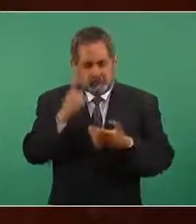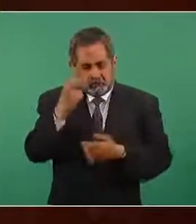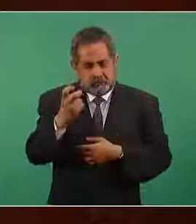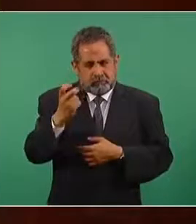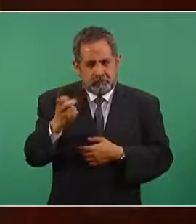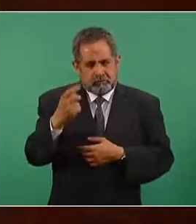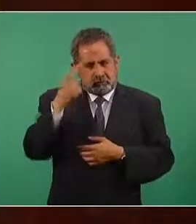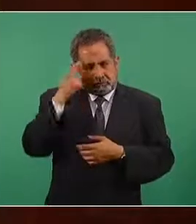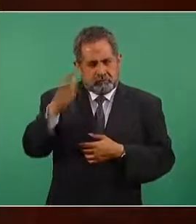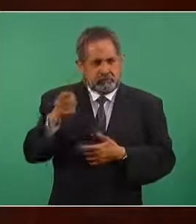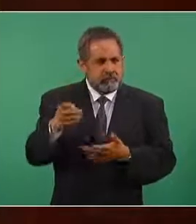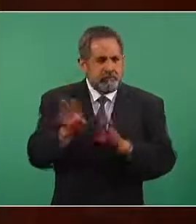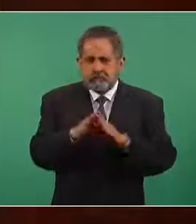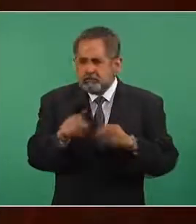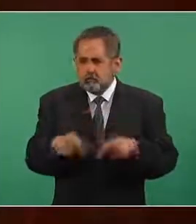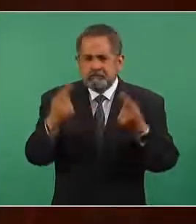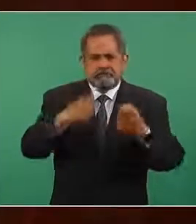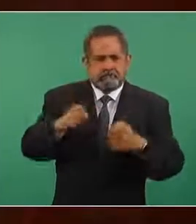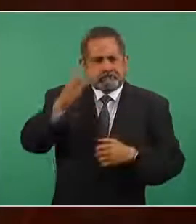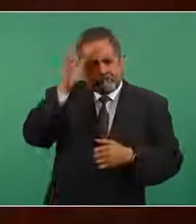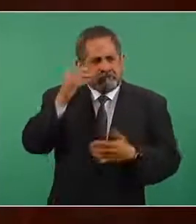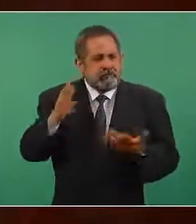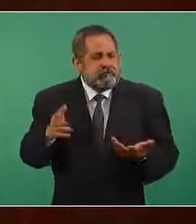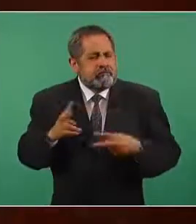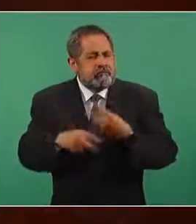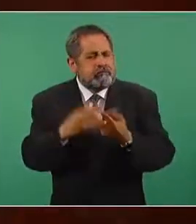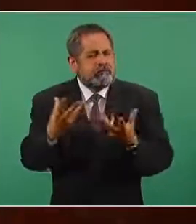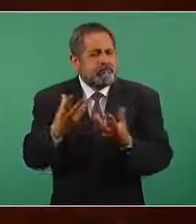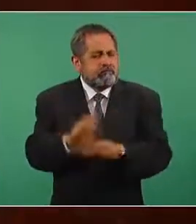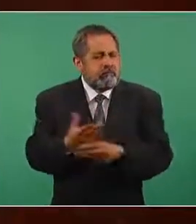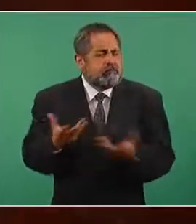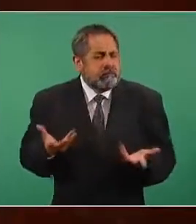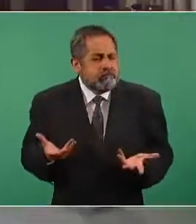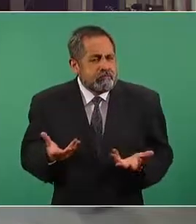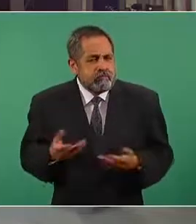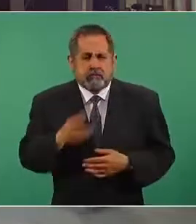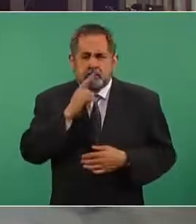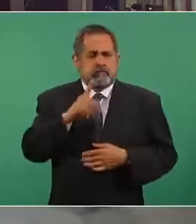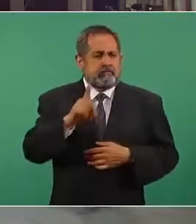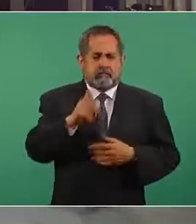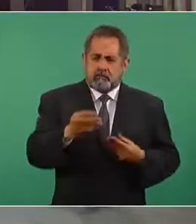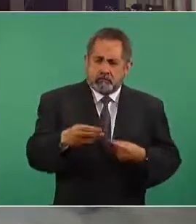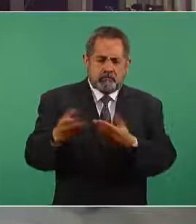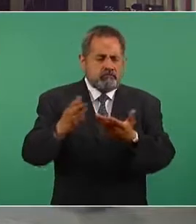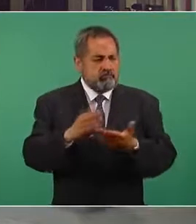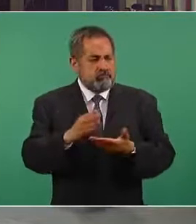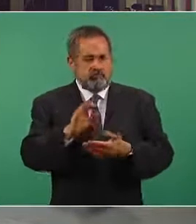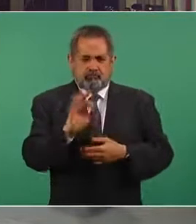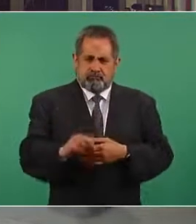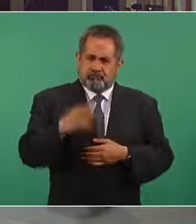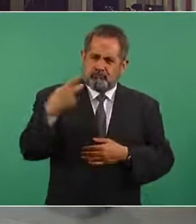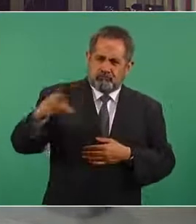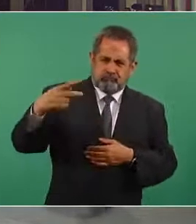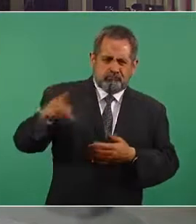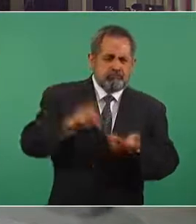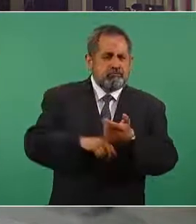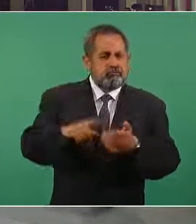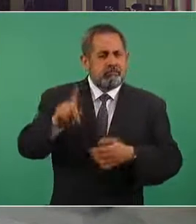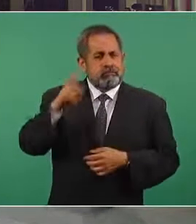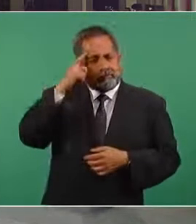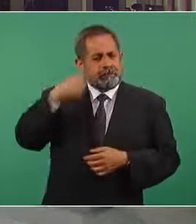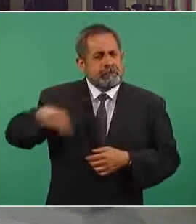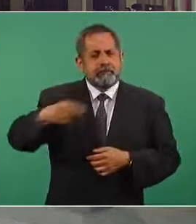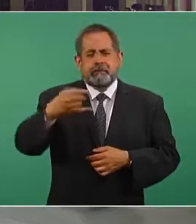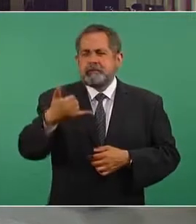desacuerdo, o no sé cómo lo vayan a resolver ahí, pero para ellos sería mejor que se les dé el agua que realmente les pertenece, que ya incluso